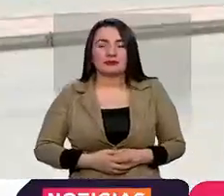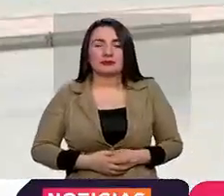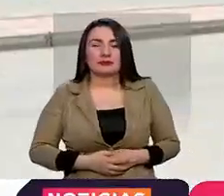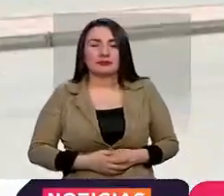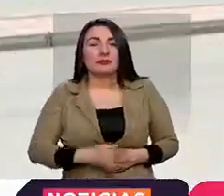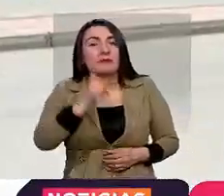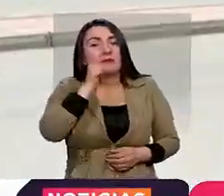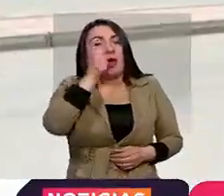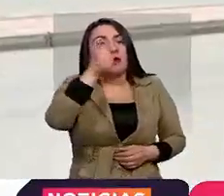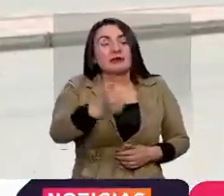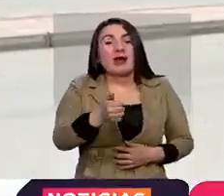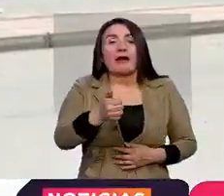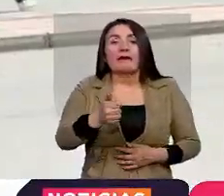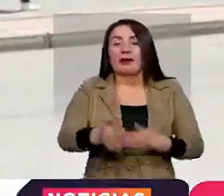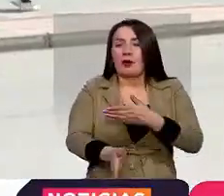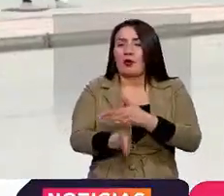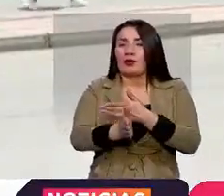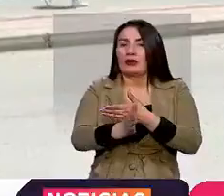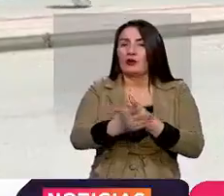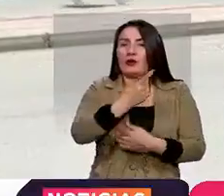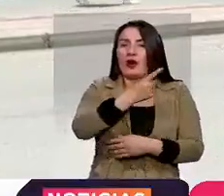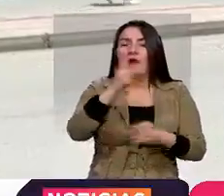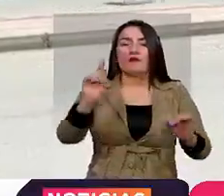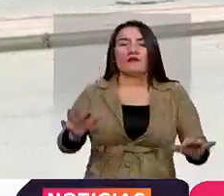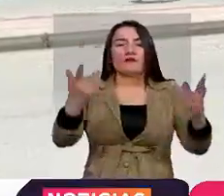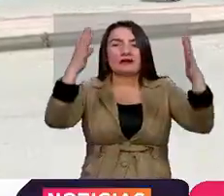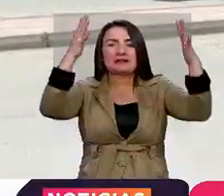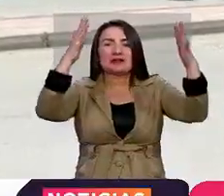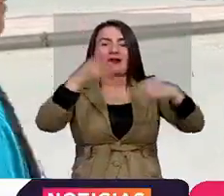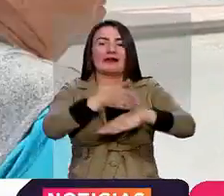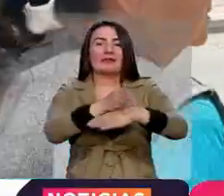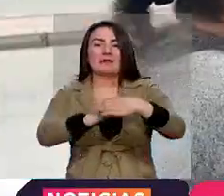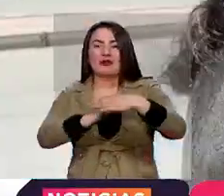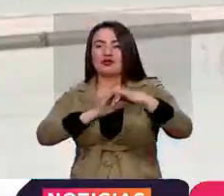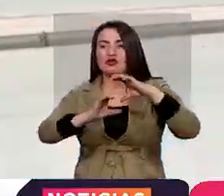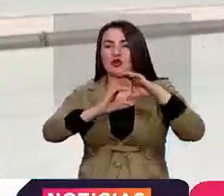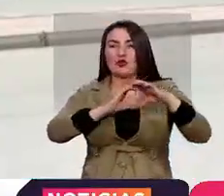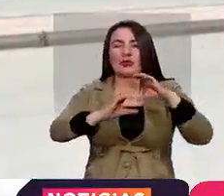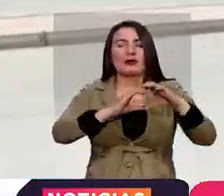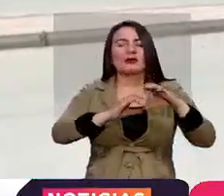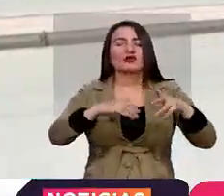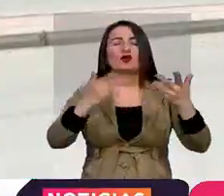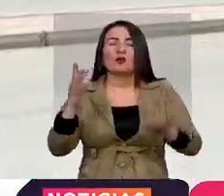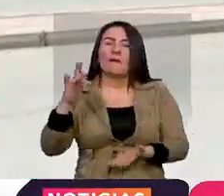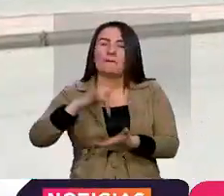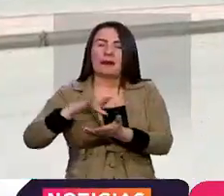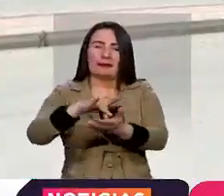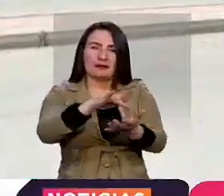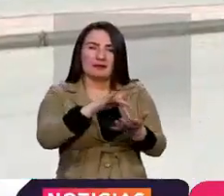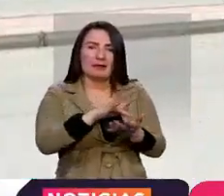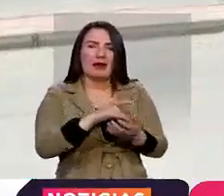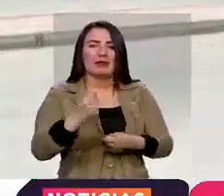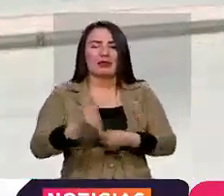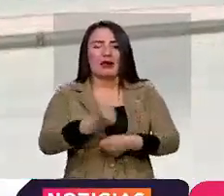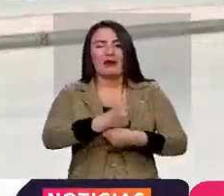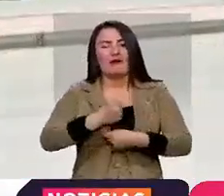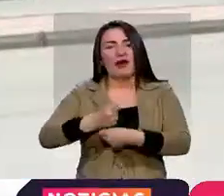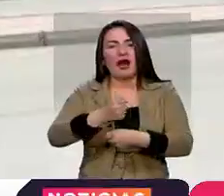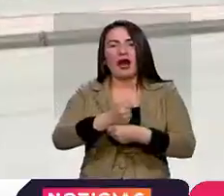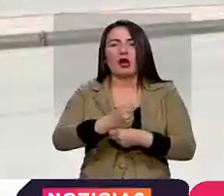mañana se dará continuidad con el festival de medios que contará con la participación de trabajos